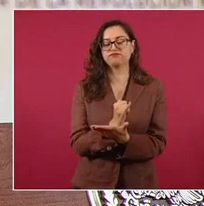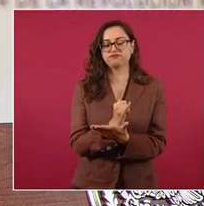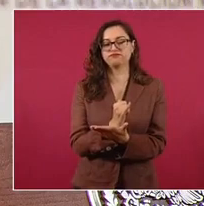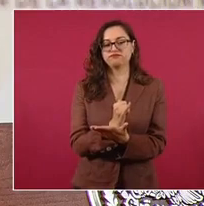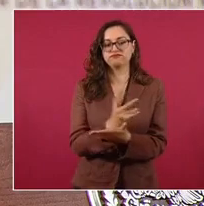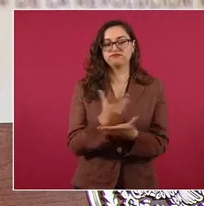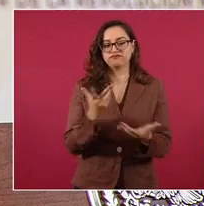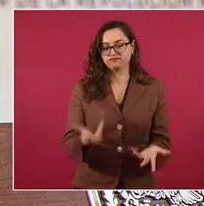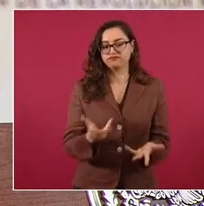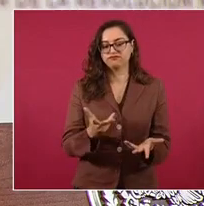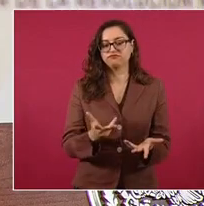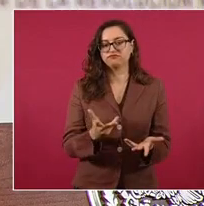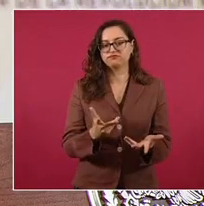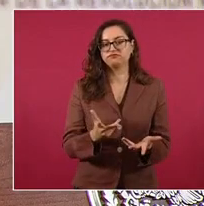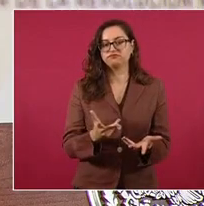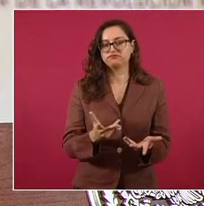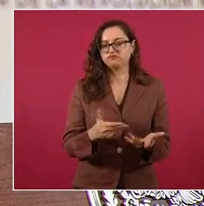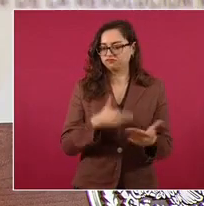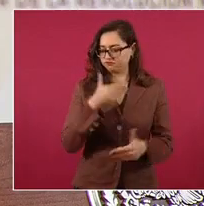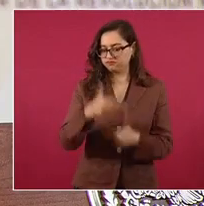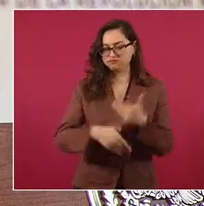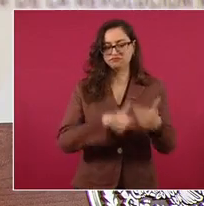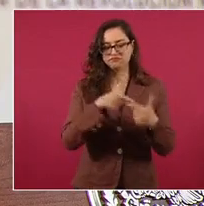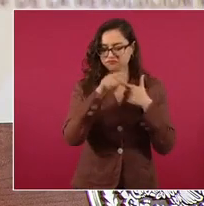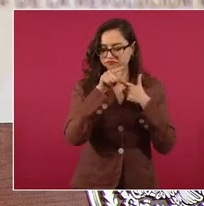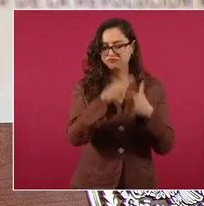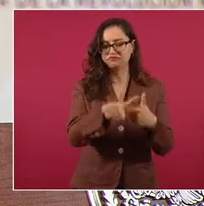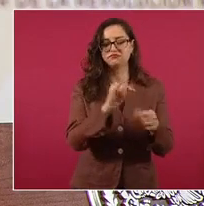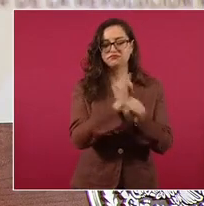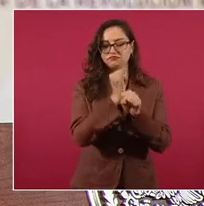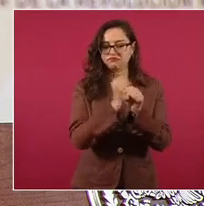la investigación, que sigue abierta,